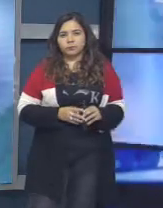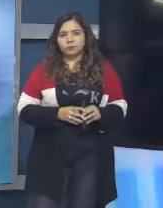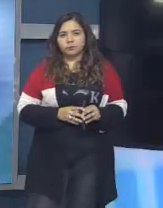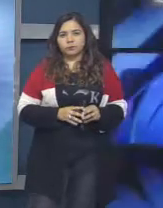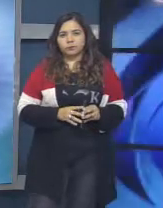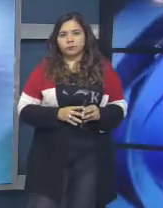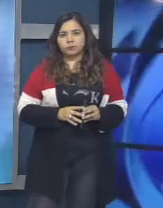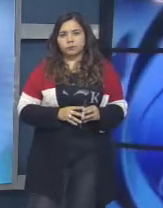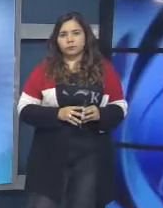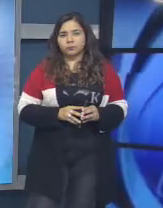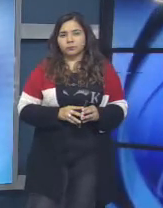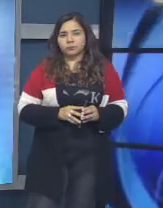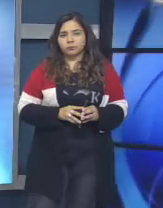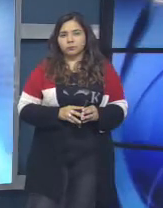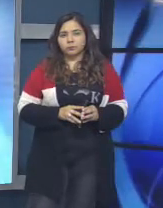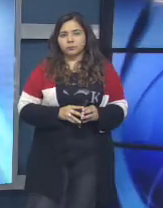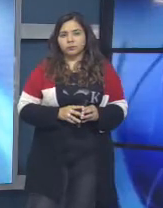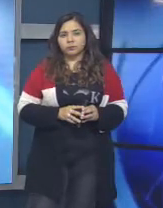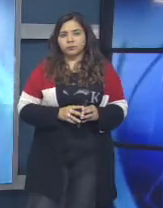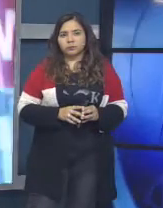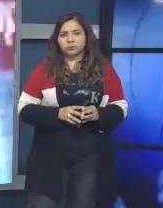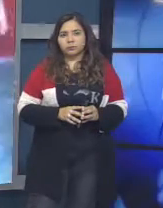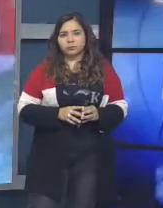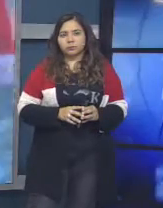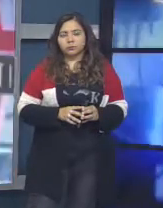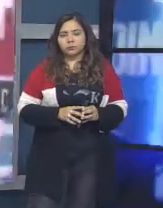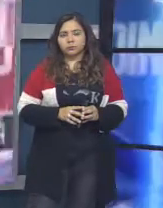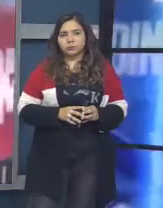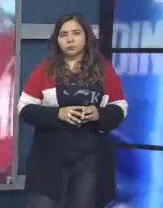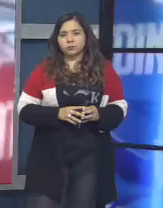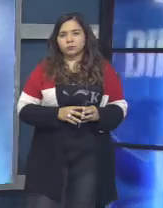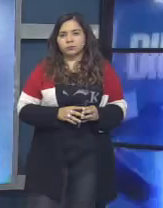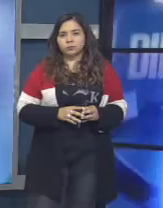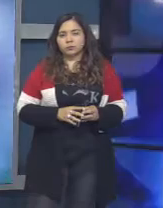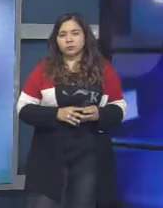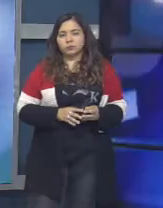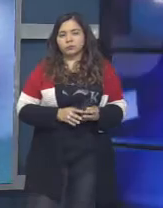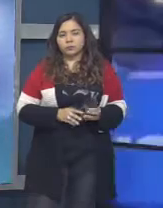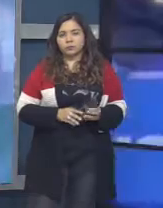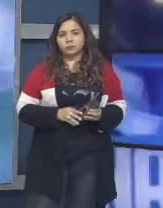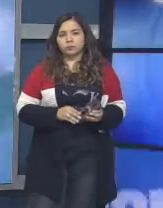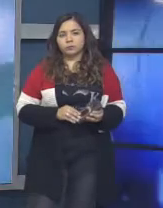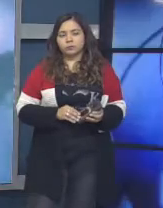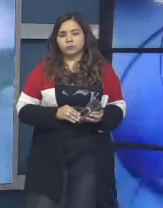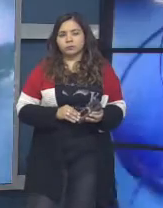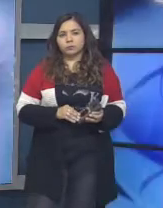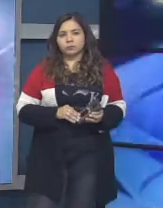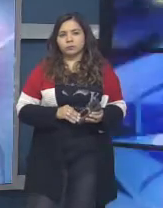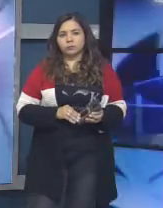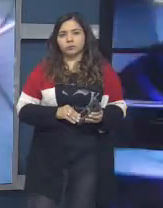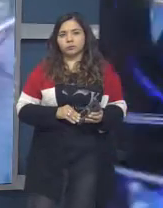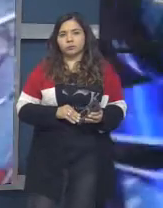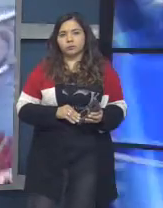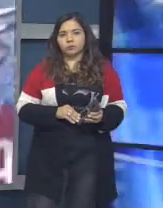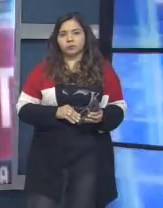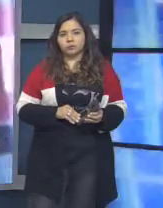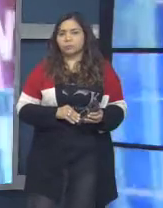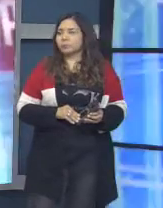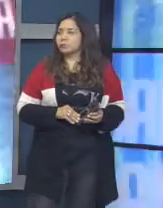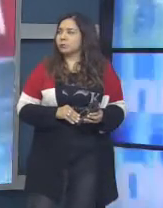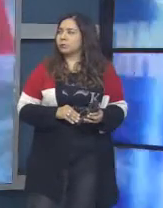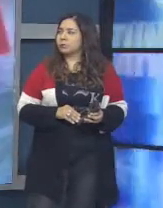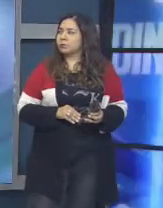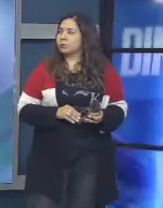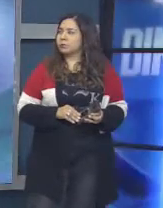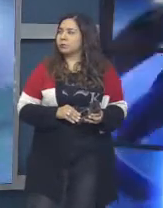tomar una decisión y al momento de salir a vender algún paquete o una temporada de verano. Y para